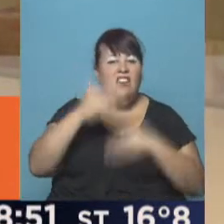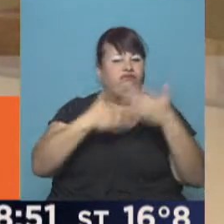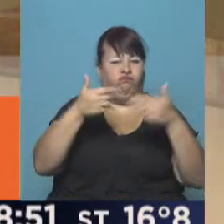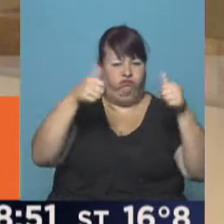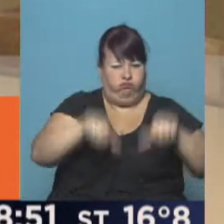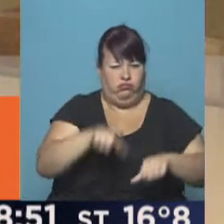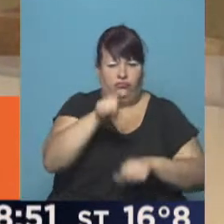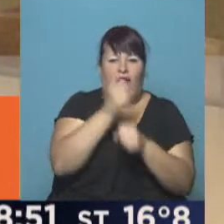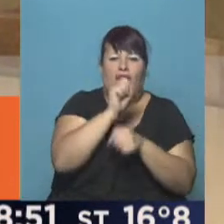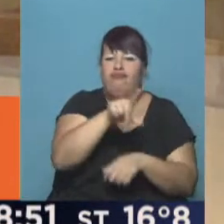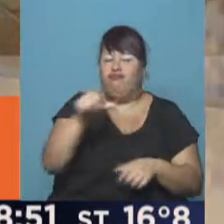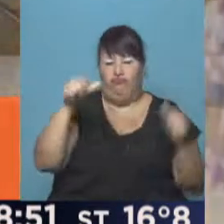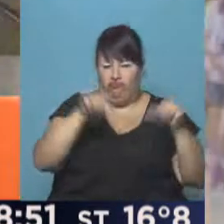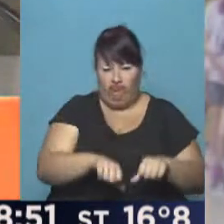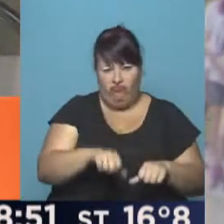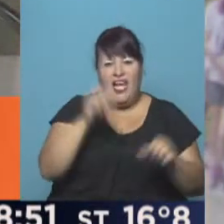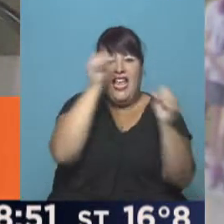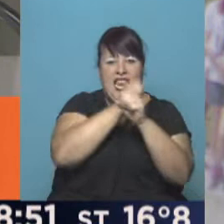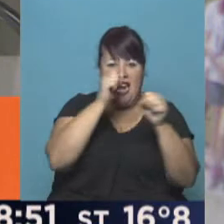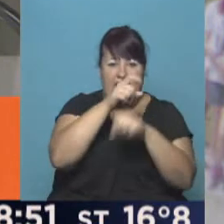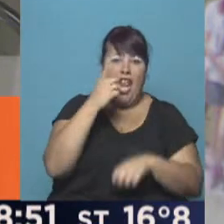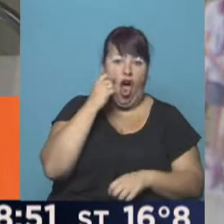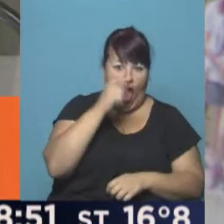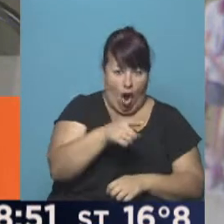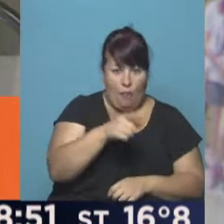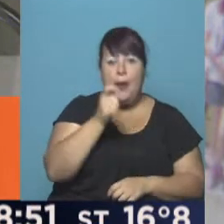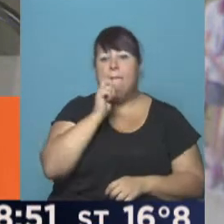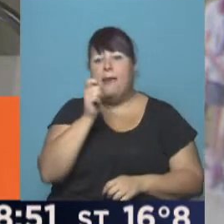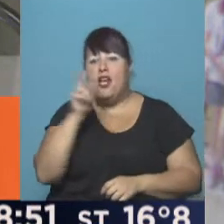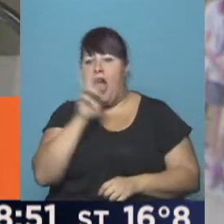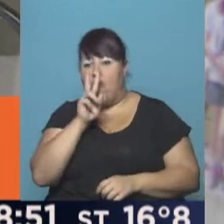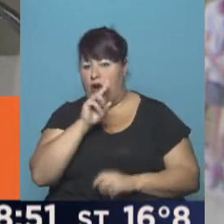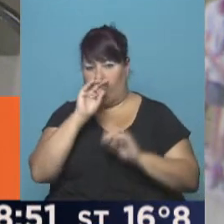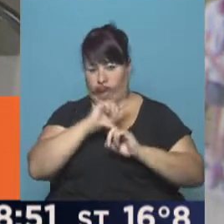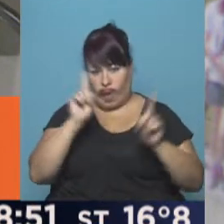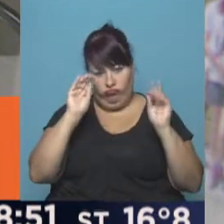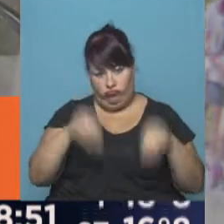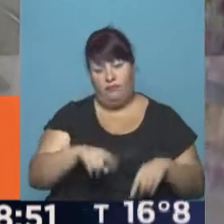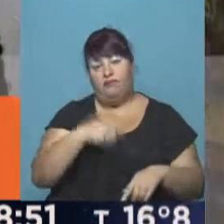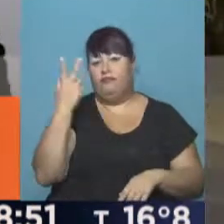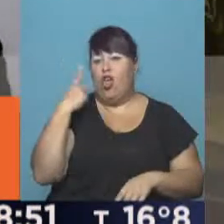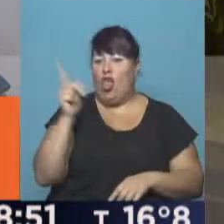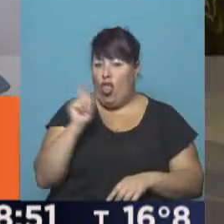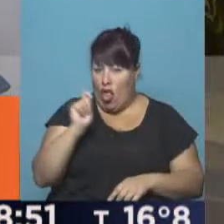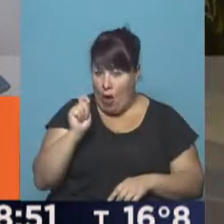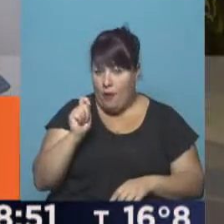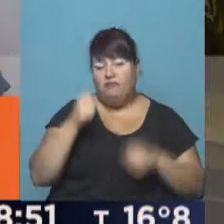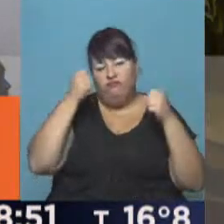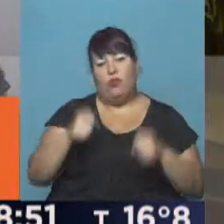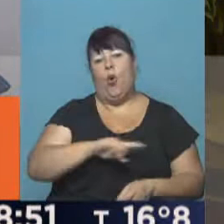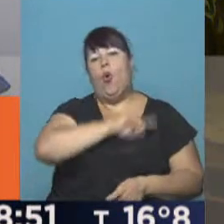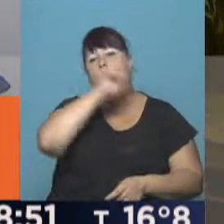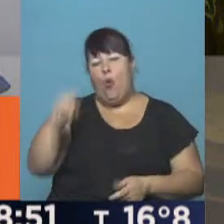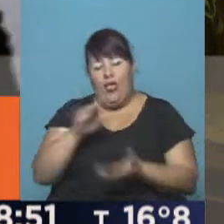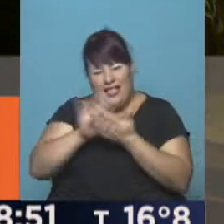en sus respectivas profesiones, ingeniería en el caso de Freddy y periodismo en el de Esther. Es por eso que hace casi dos meses decidieron volver